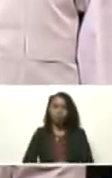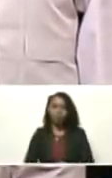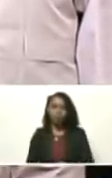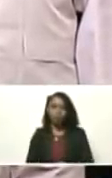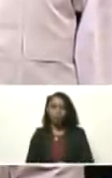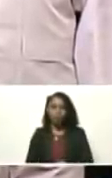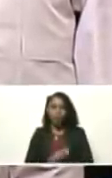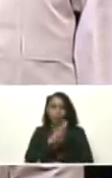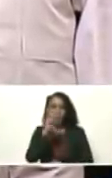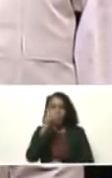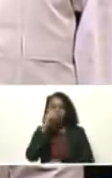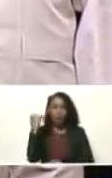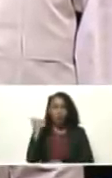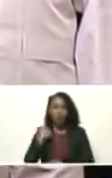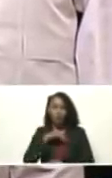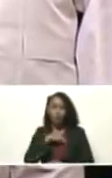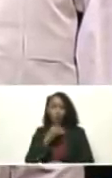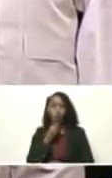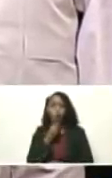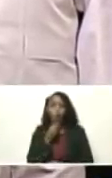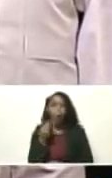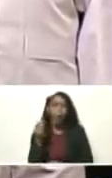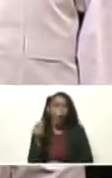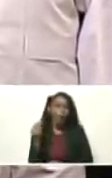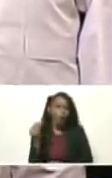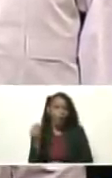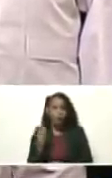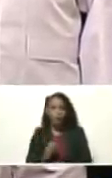Hace 20 años éramos unos muchachos.